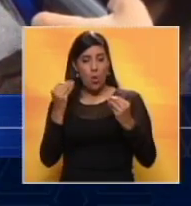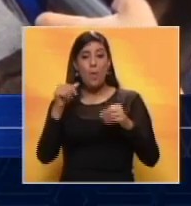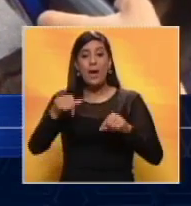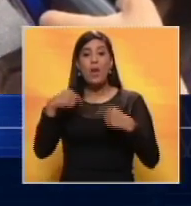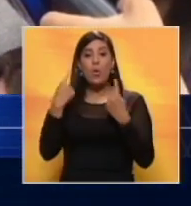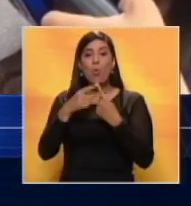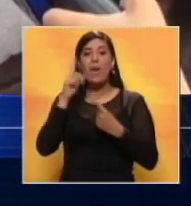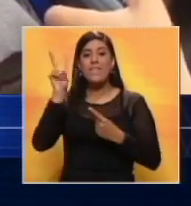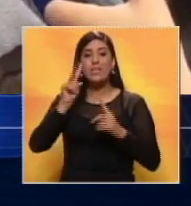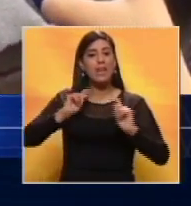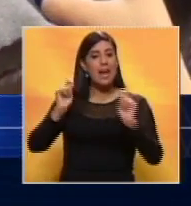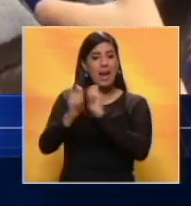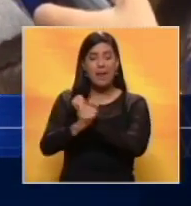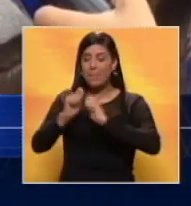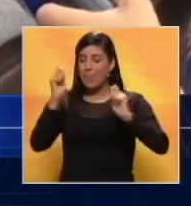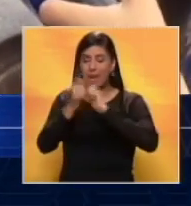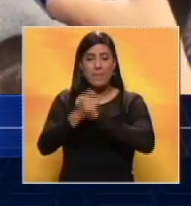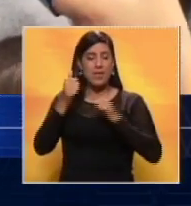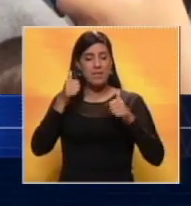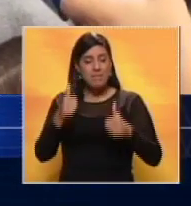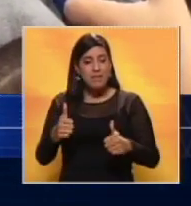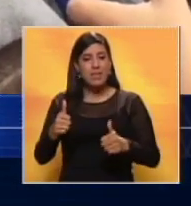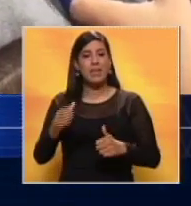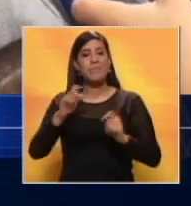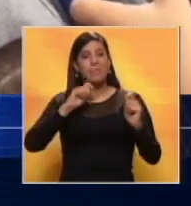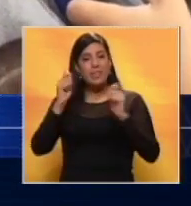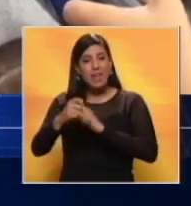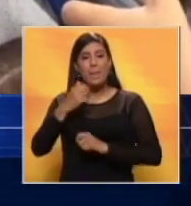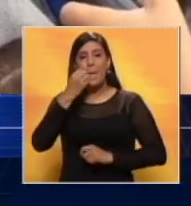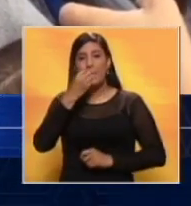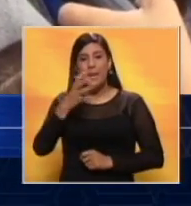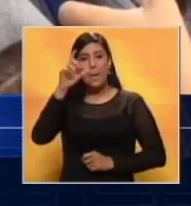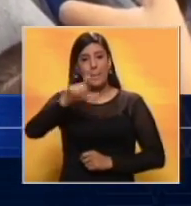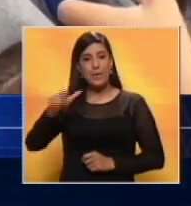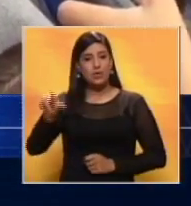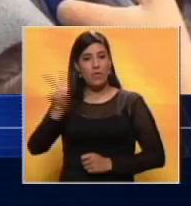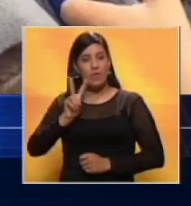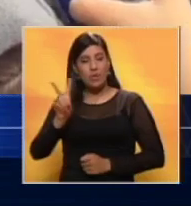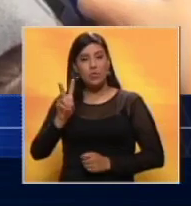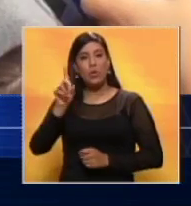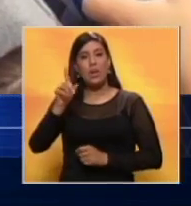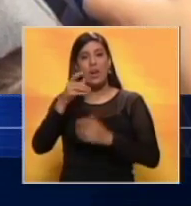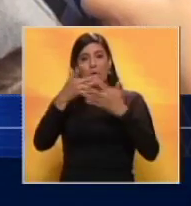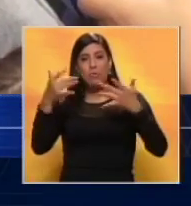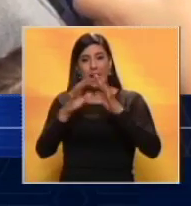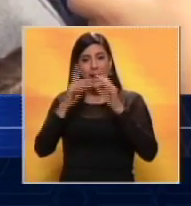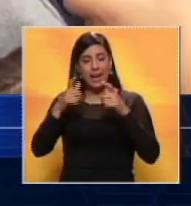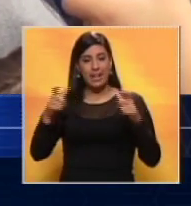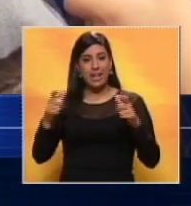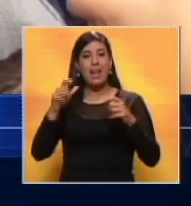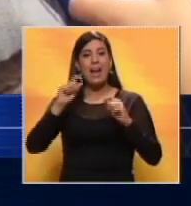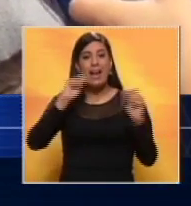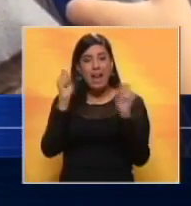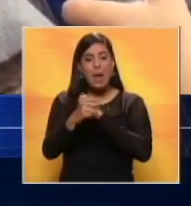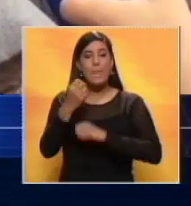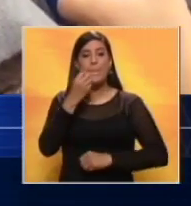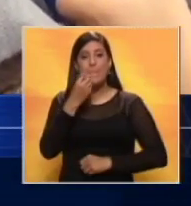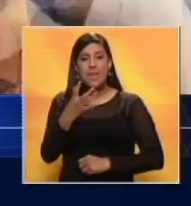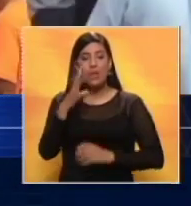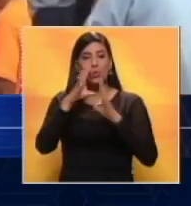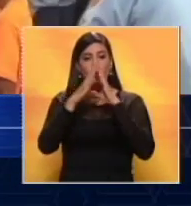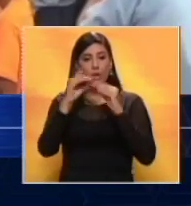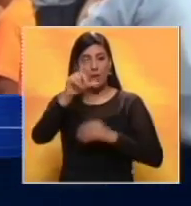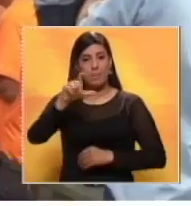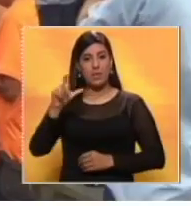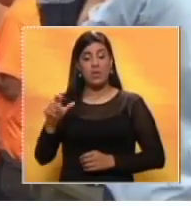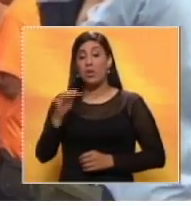en este país cambien, cambien para bien, cambien para el bienestar de los venezolanos en su contexto general, cambien para bien para